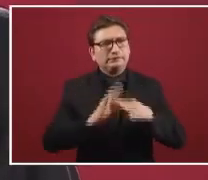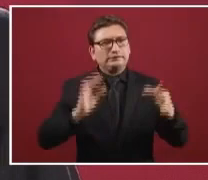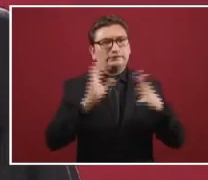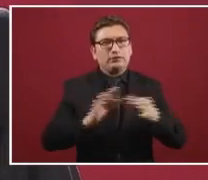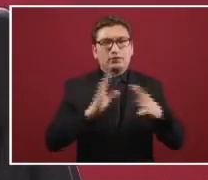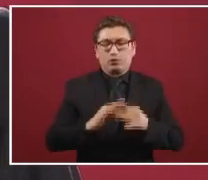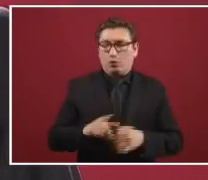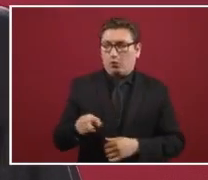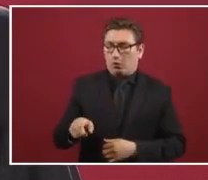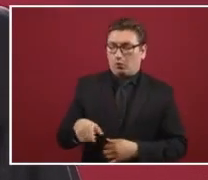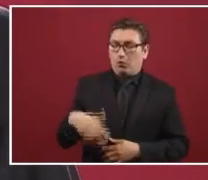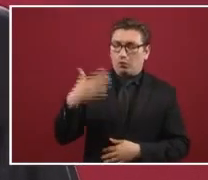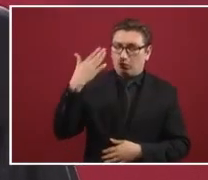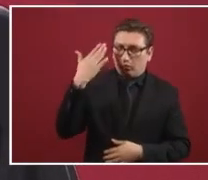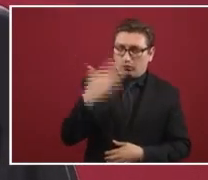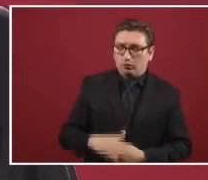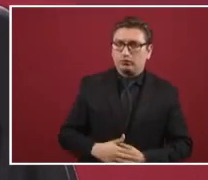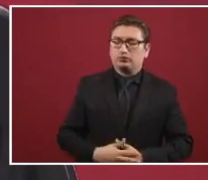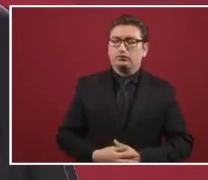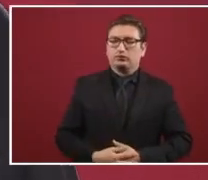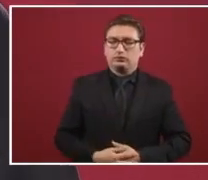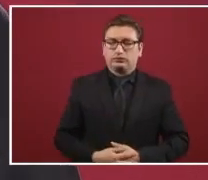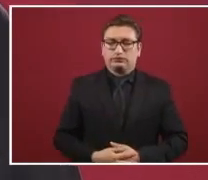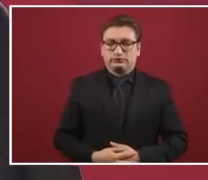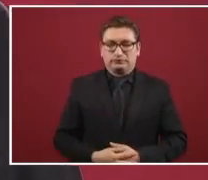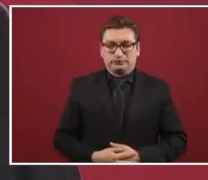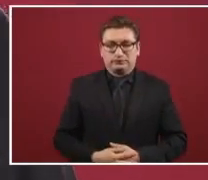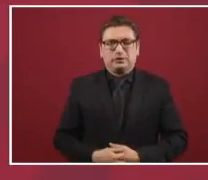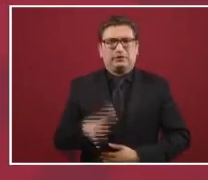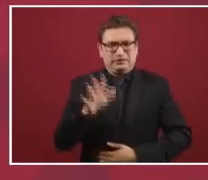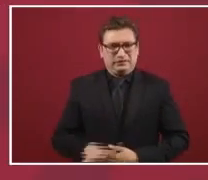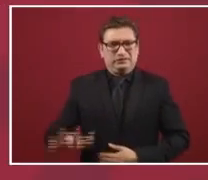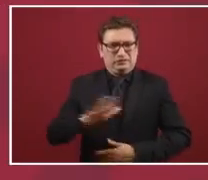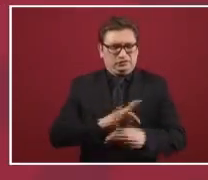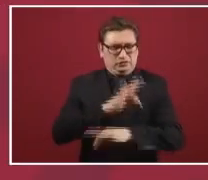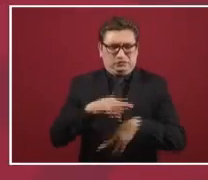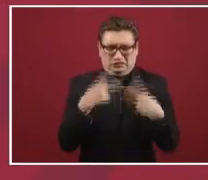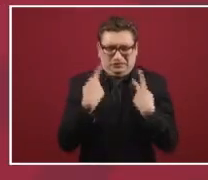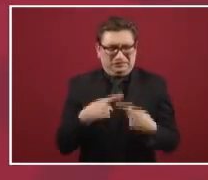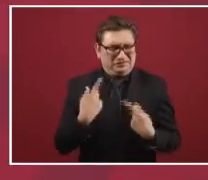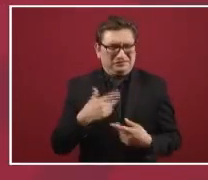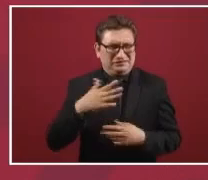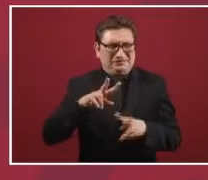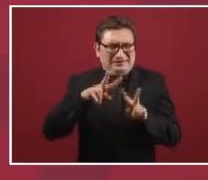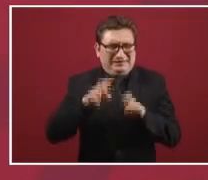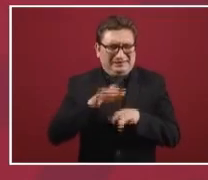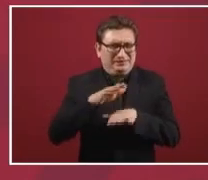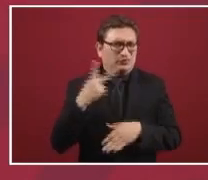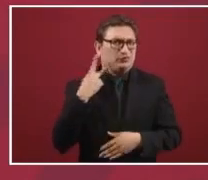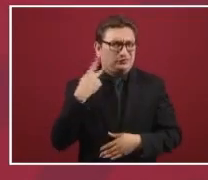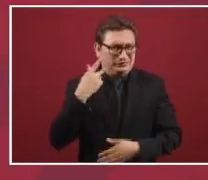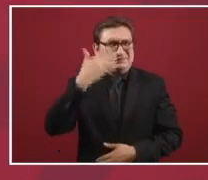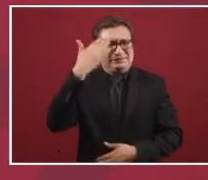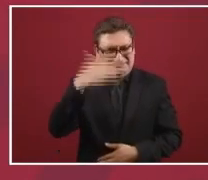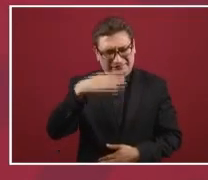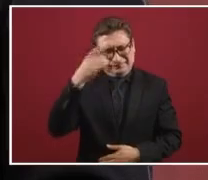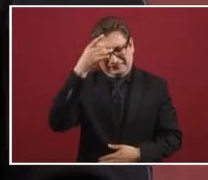gente. O sea, tenemos un pueblo muy politizado, muy consciente.